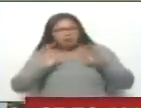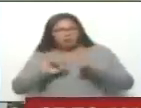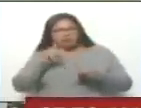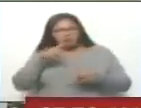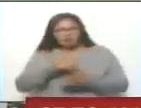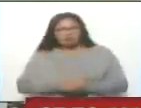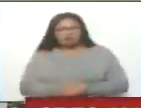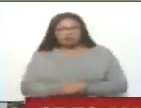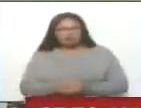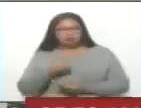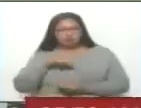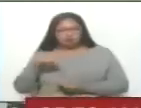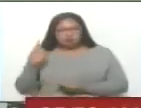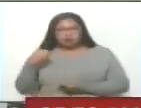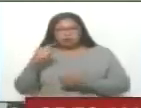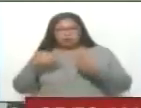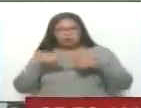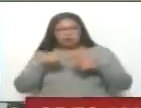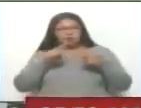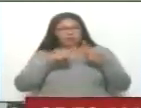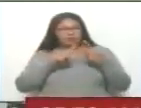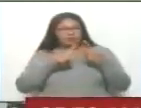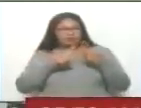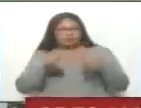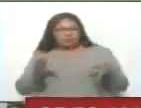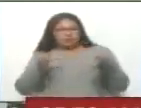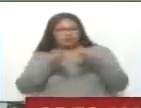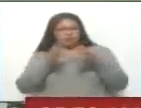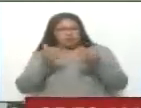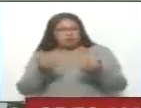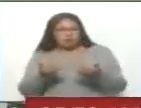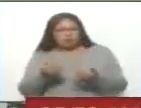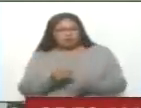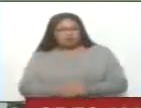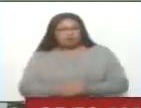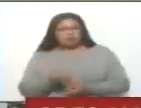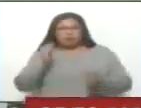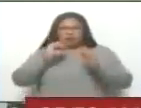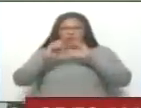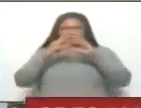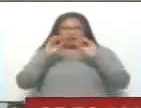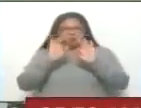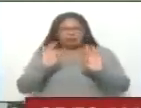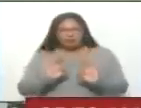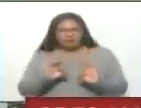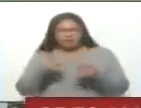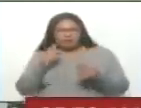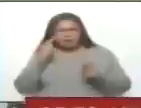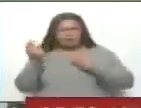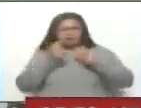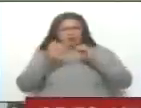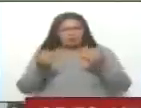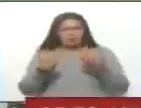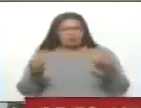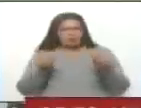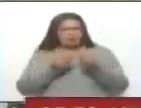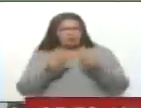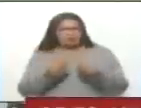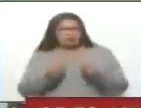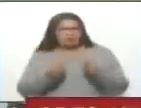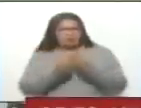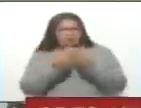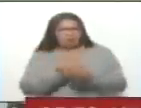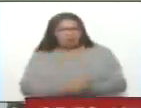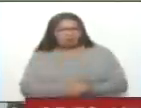nosotros tenemos. Y número dos, el Ejecutivo no ha negado en ningún momento la discusión de la convención colectiva. No